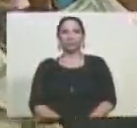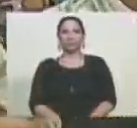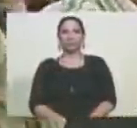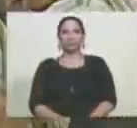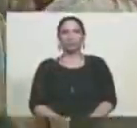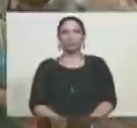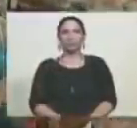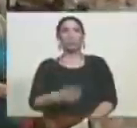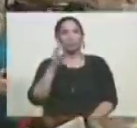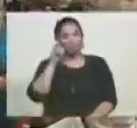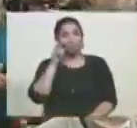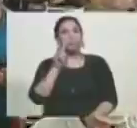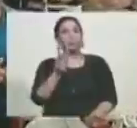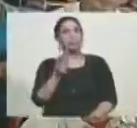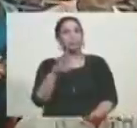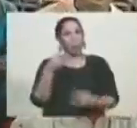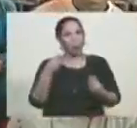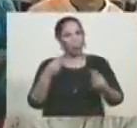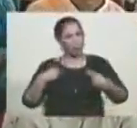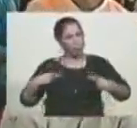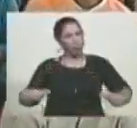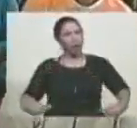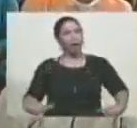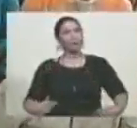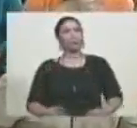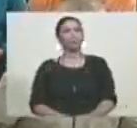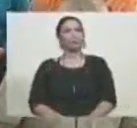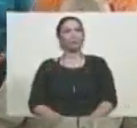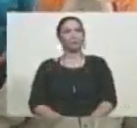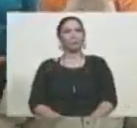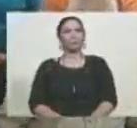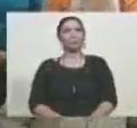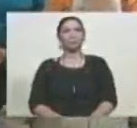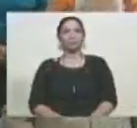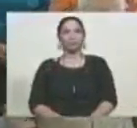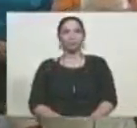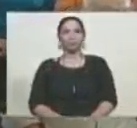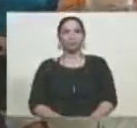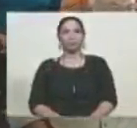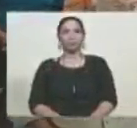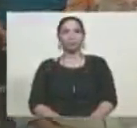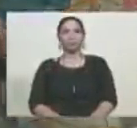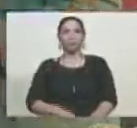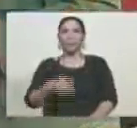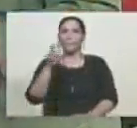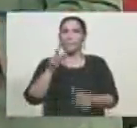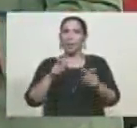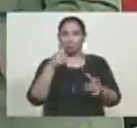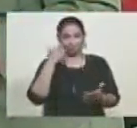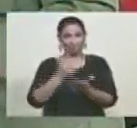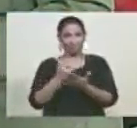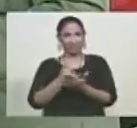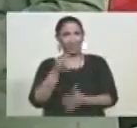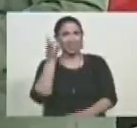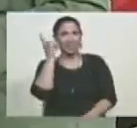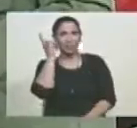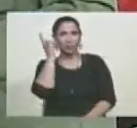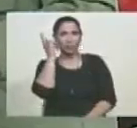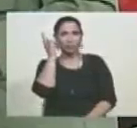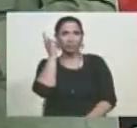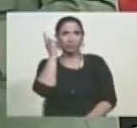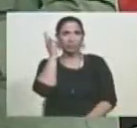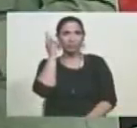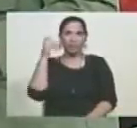Para que veamos el talante humano. El talante humano. Gente, una señora en